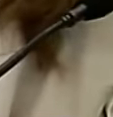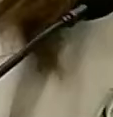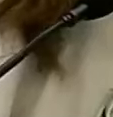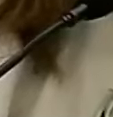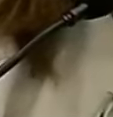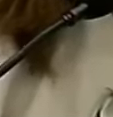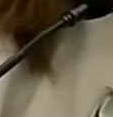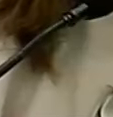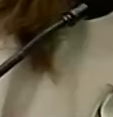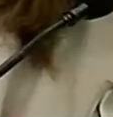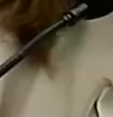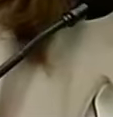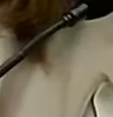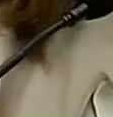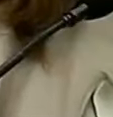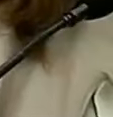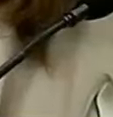el narcoterrorismo.